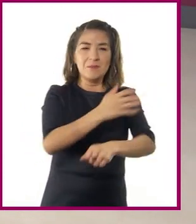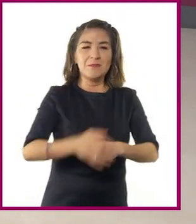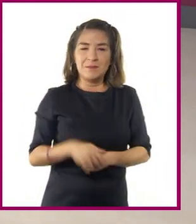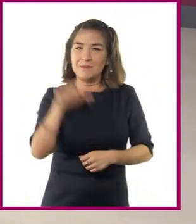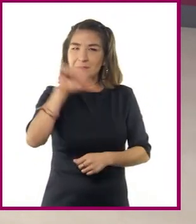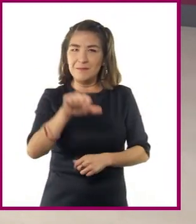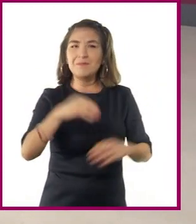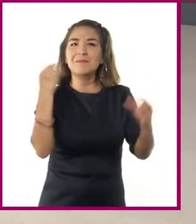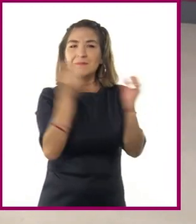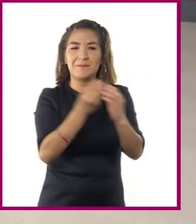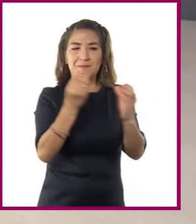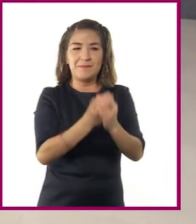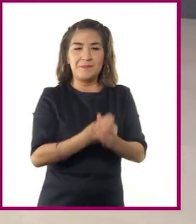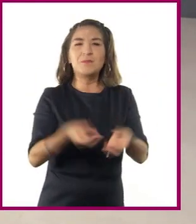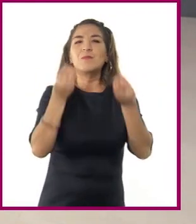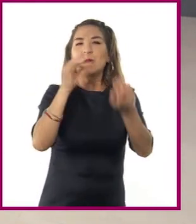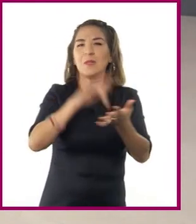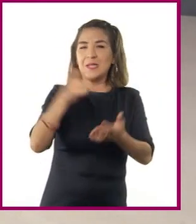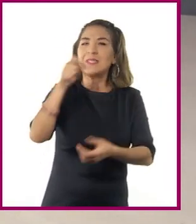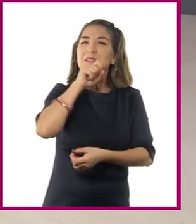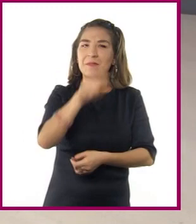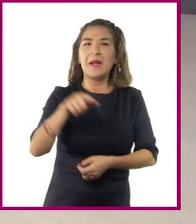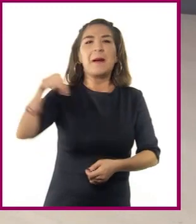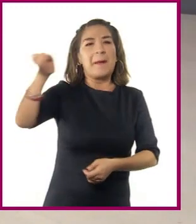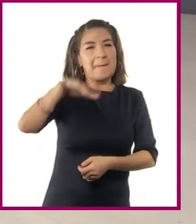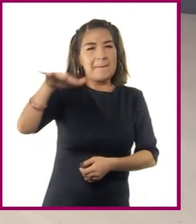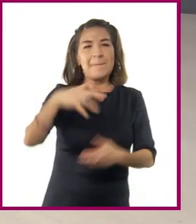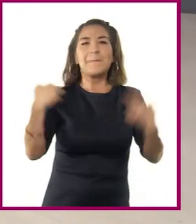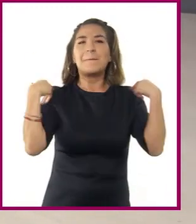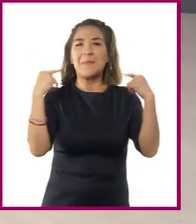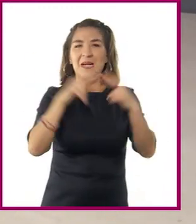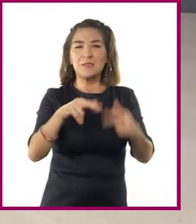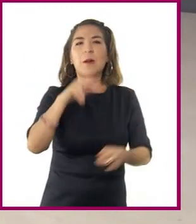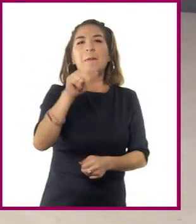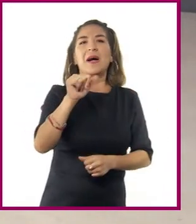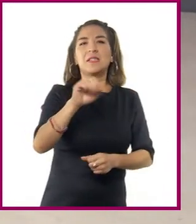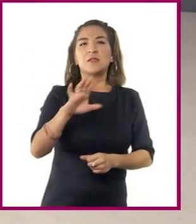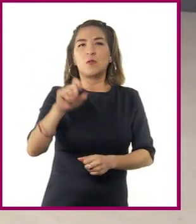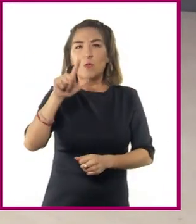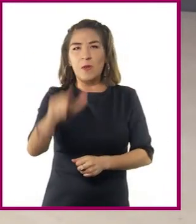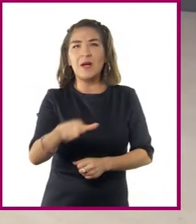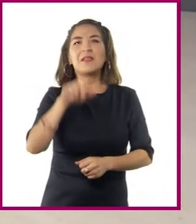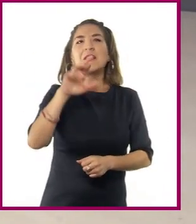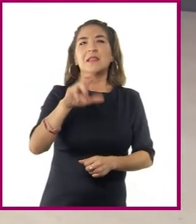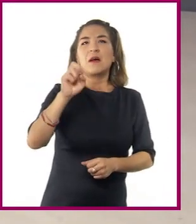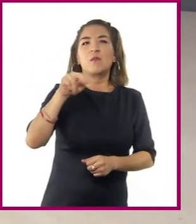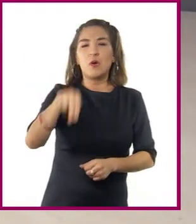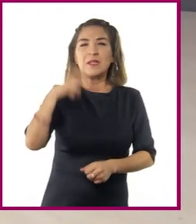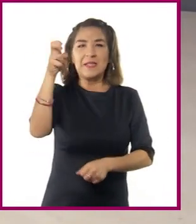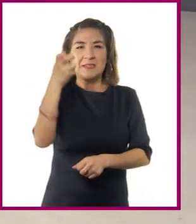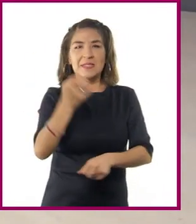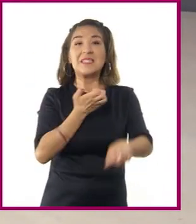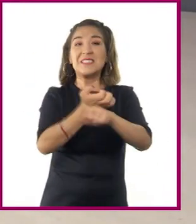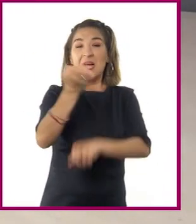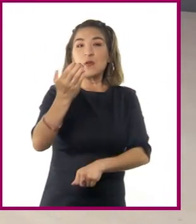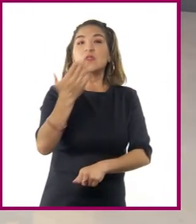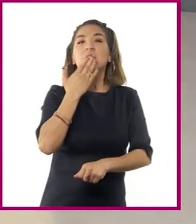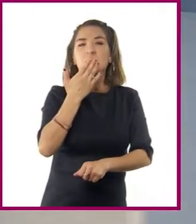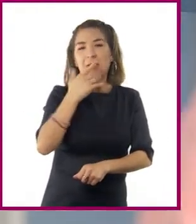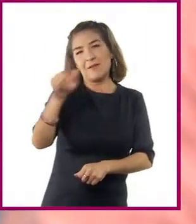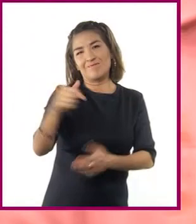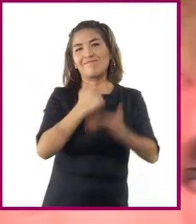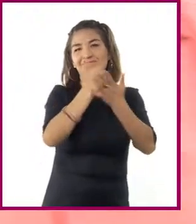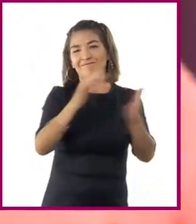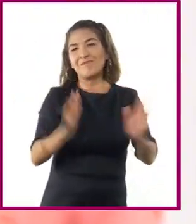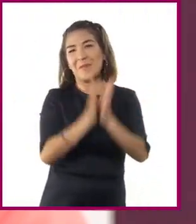esta sesión. Agradezco también a los maestros Pascual Valenzuela y Ramón Fierro del Estado de Sonora su